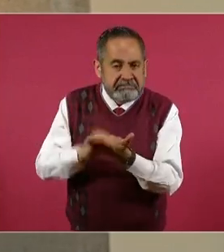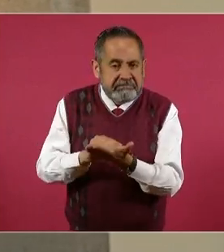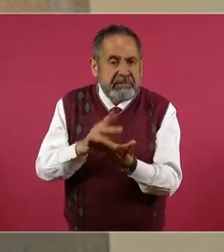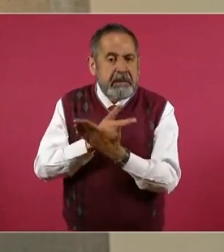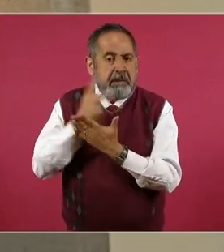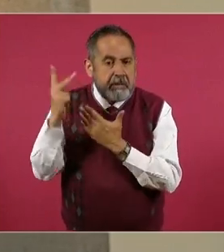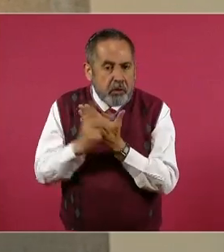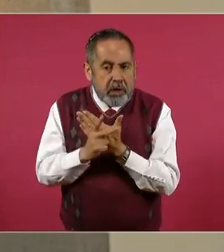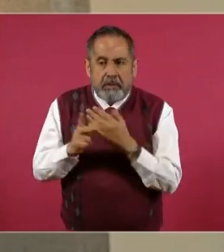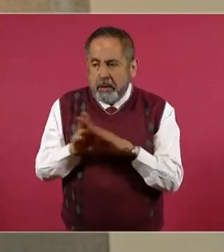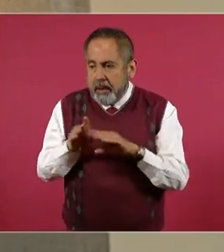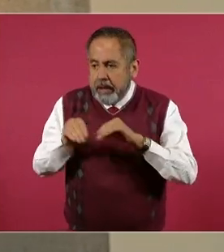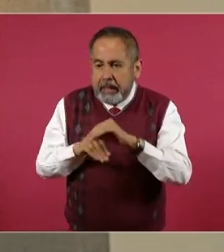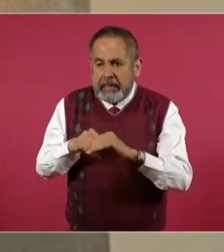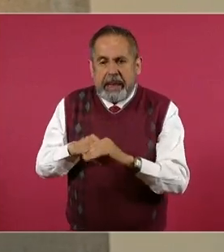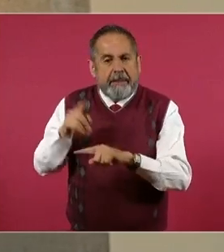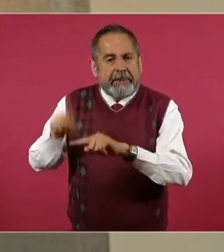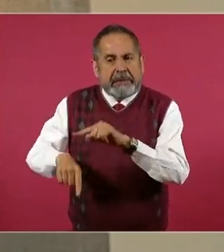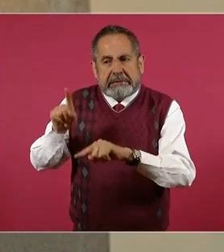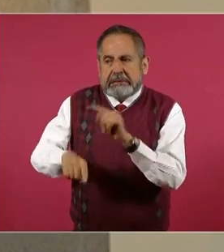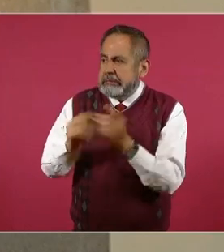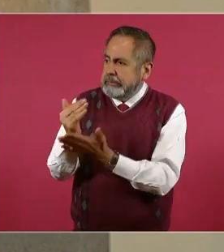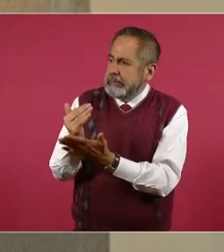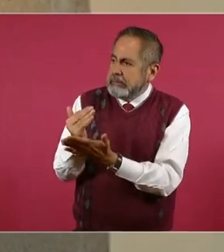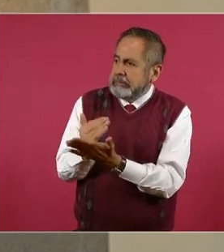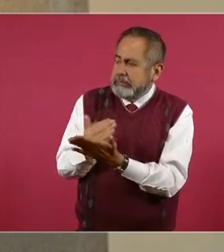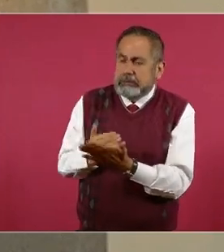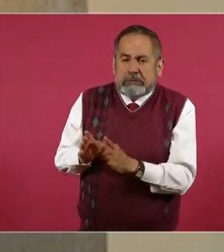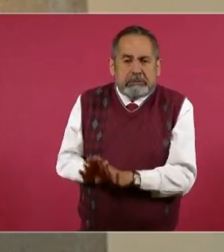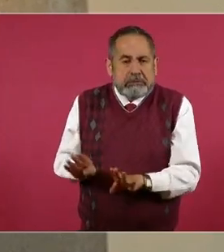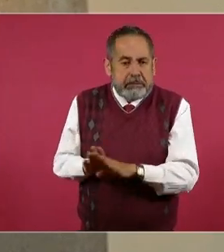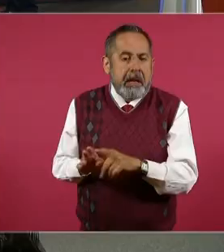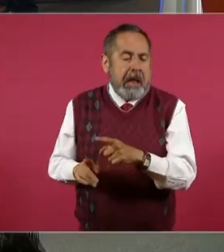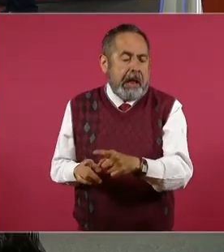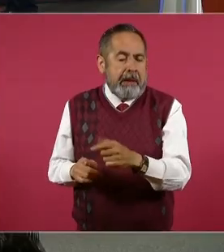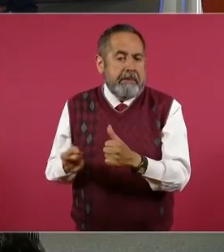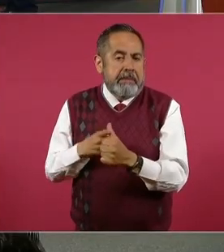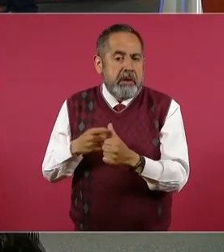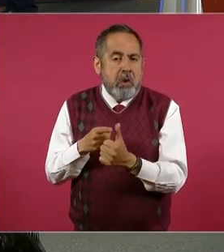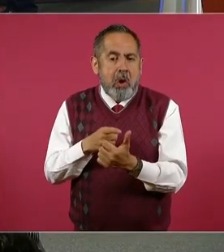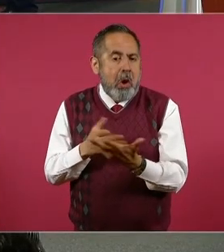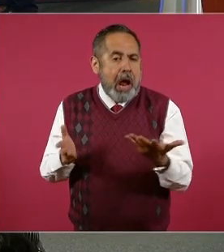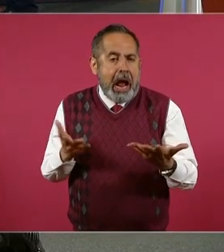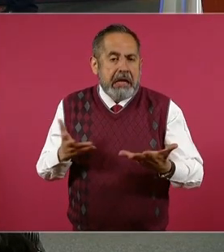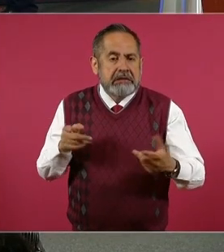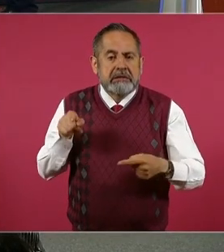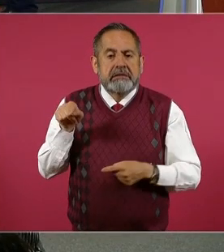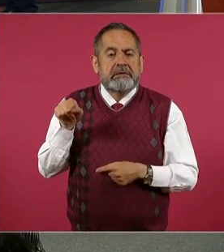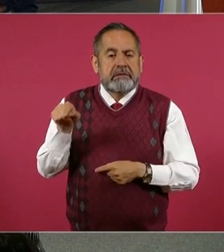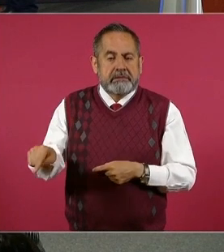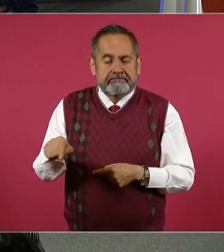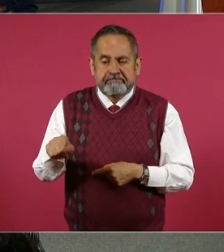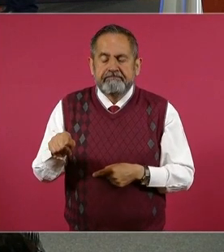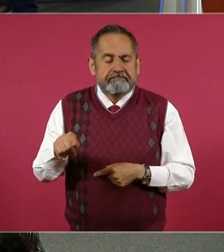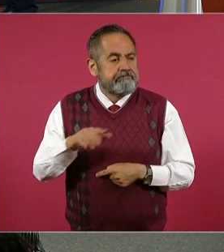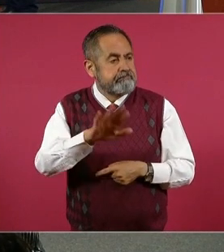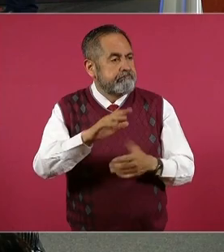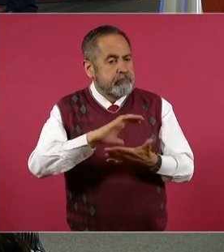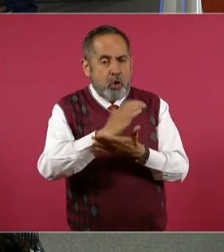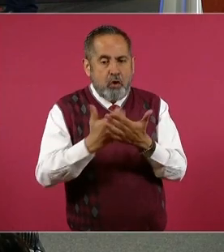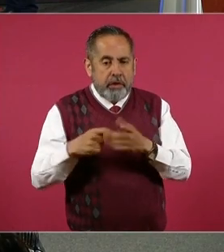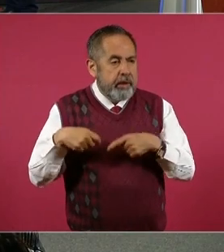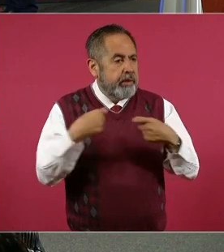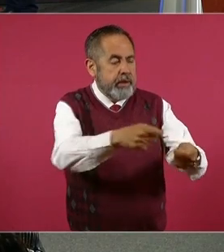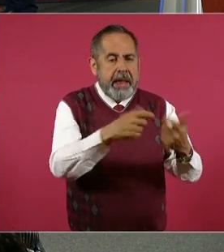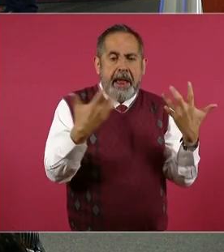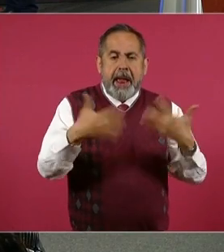acciones precisamente para mitigar estos estragos. Dentro de las principales líneas de acción está la contratación a través